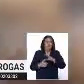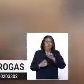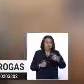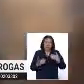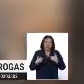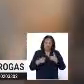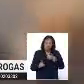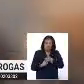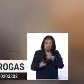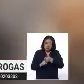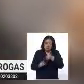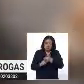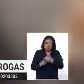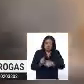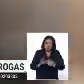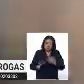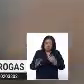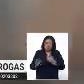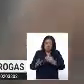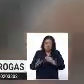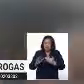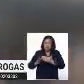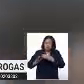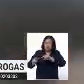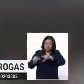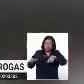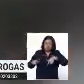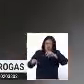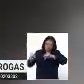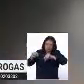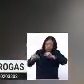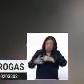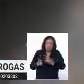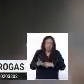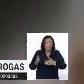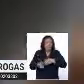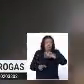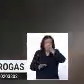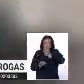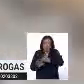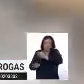con su propio laboratorio de droga que desarrollaba en costosas máquinas selladoras